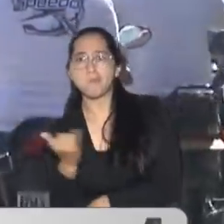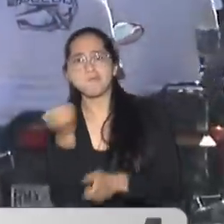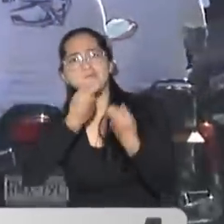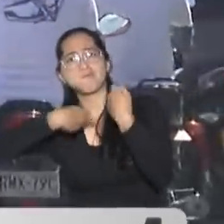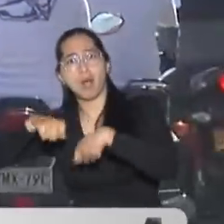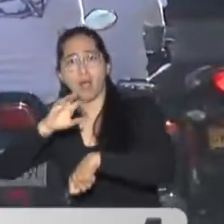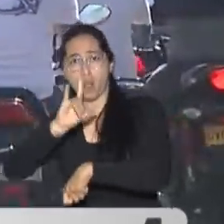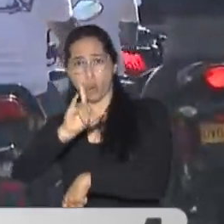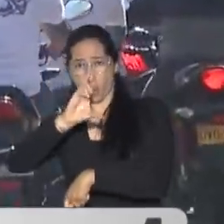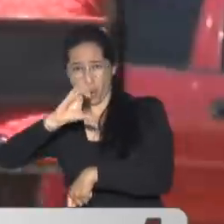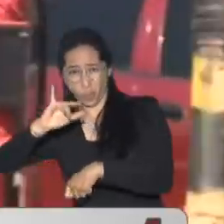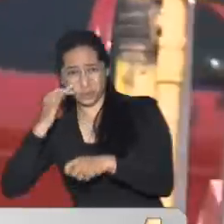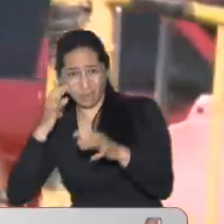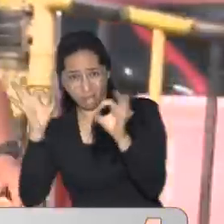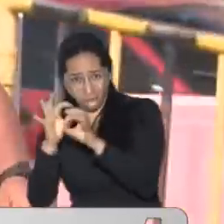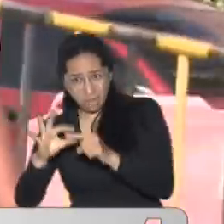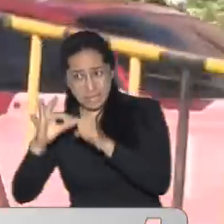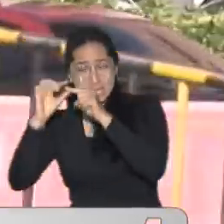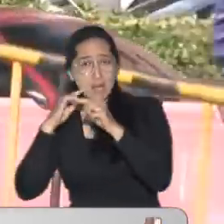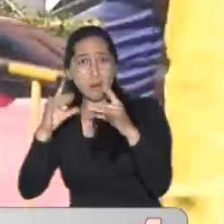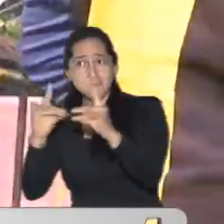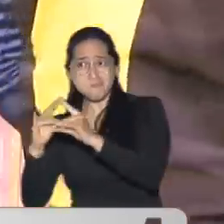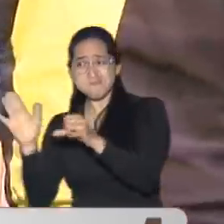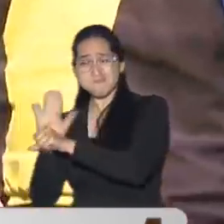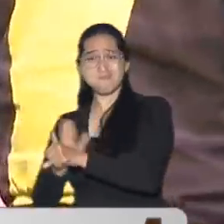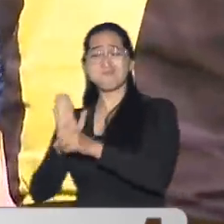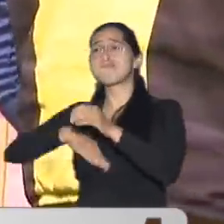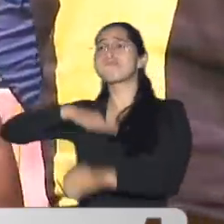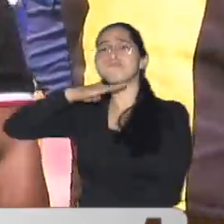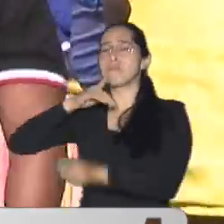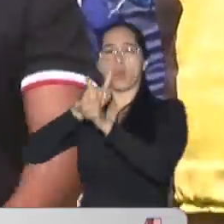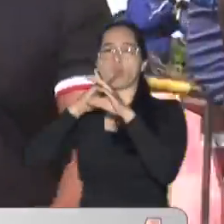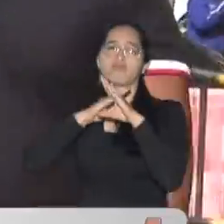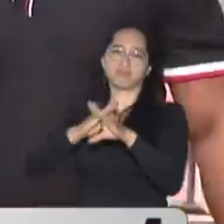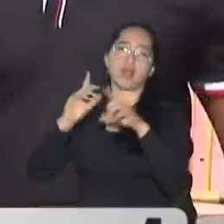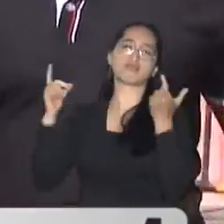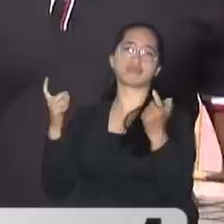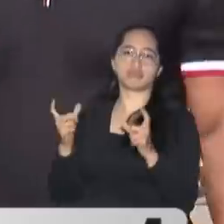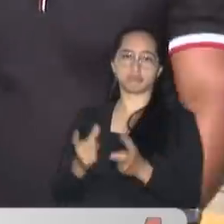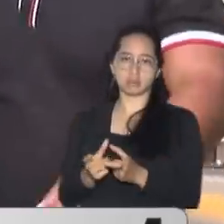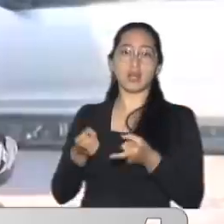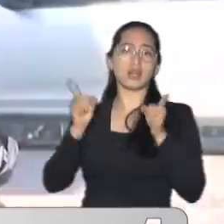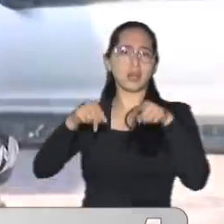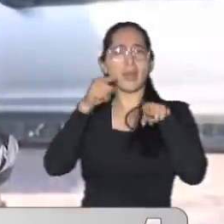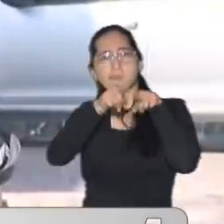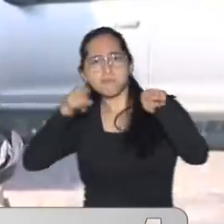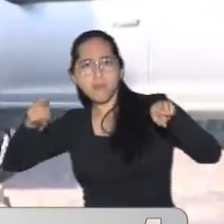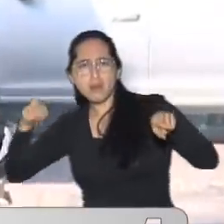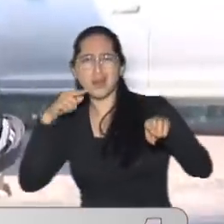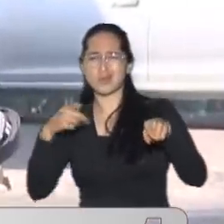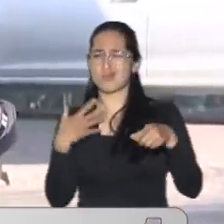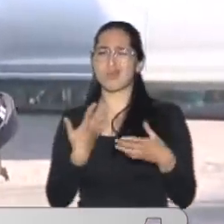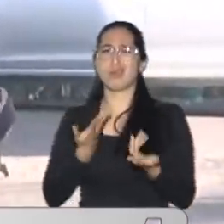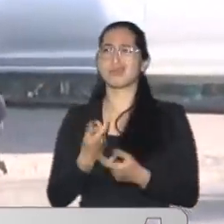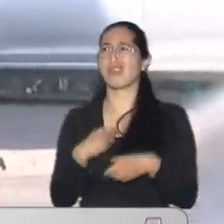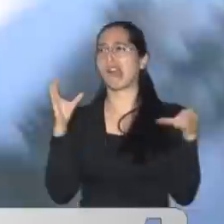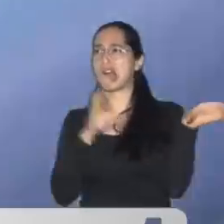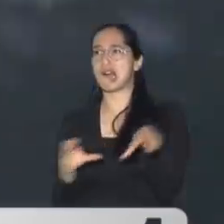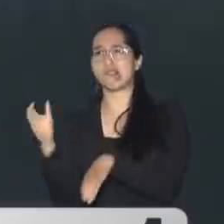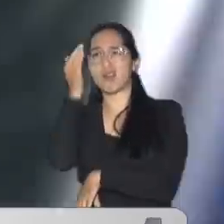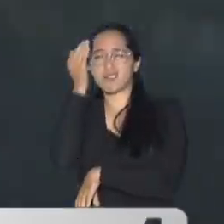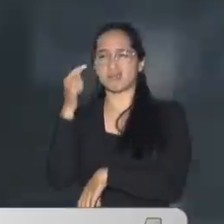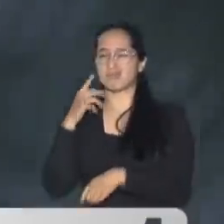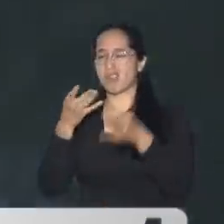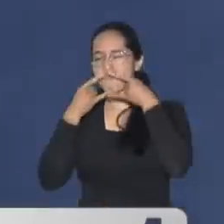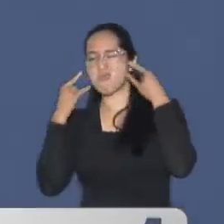un poco de controlar la indisciplina social que se ha venido presentando en la capital de Bolívar. ¿Cuáles son esas medidas? Lo primero es que